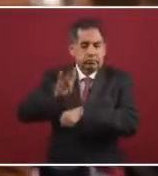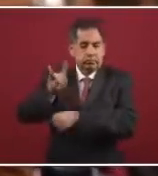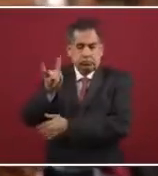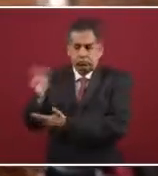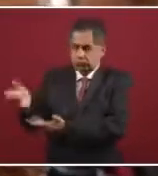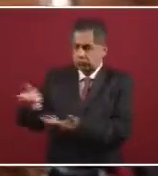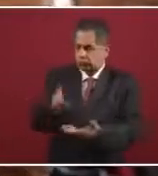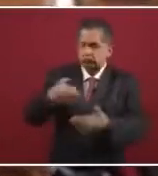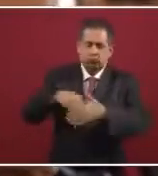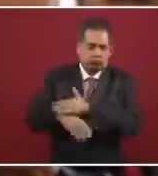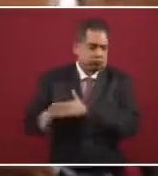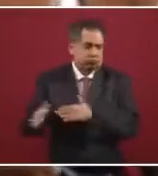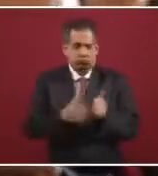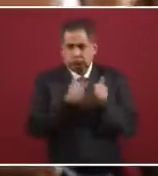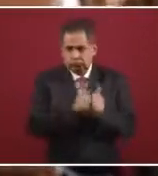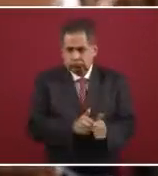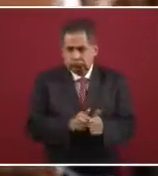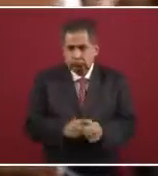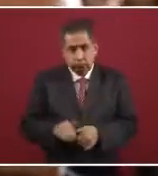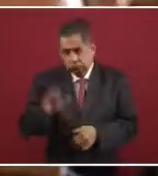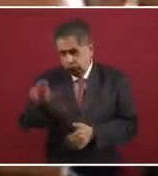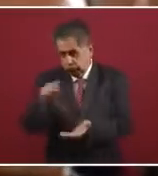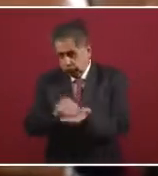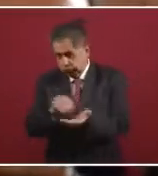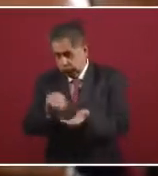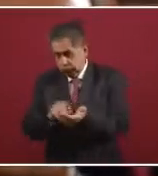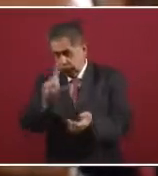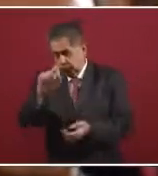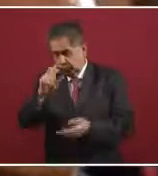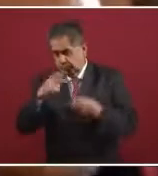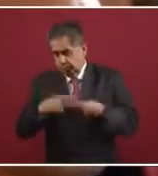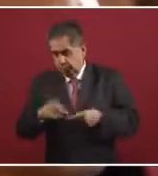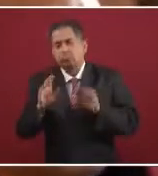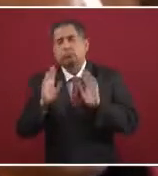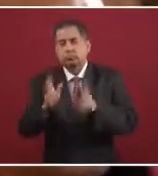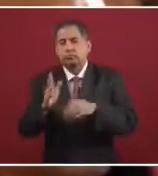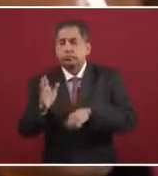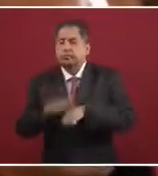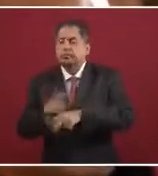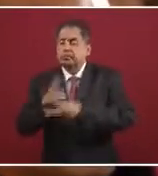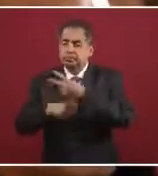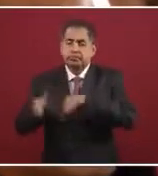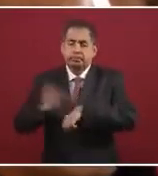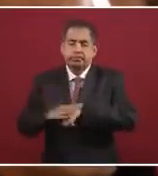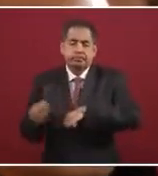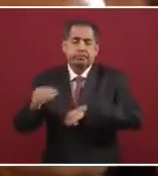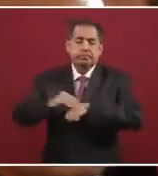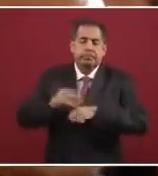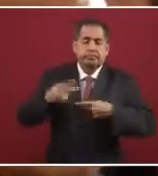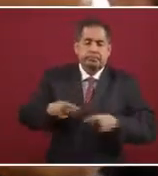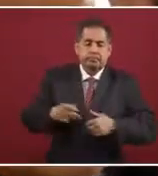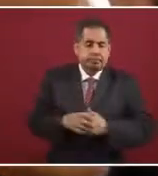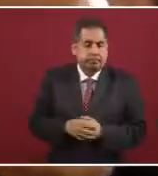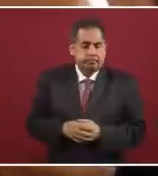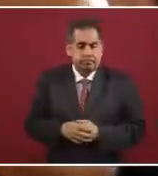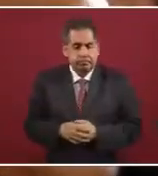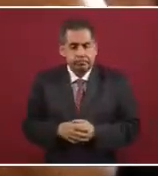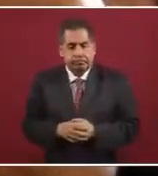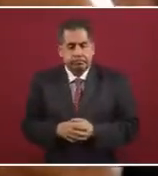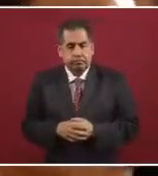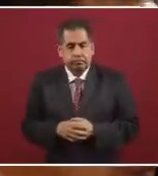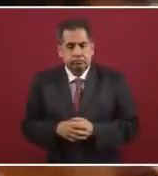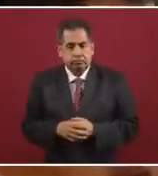La pregunta sería, ¿se mantiene este número en 20 o ha aumentado el número de solicitantes de asilo? Son los que nos